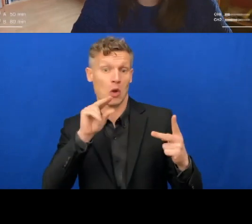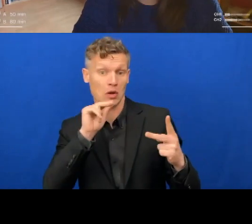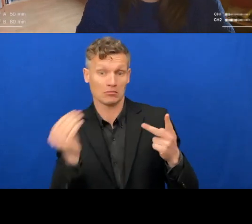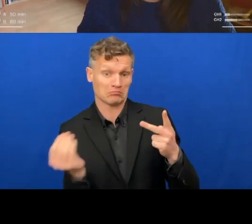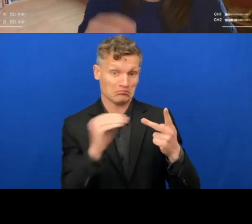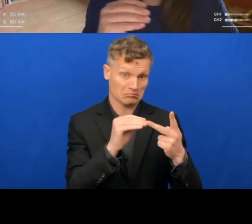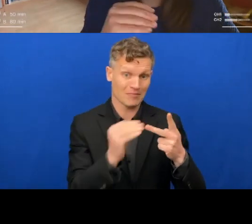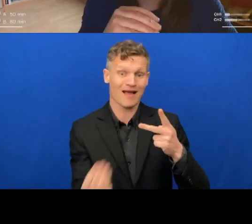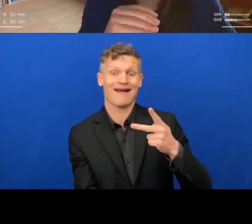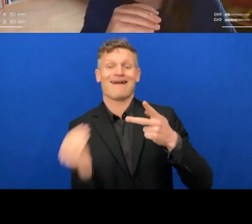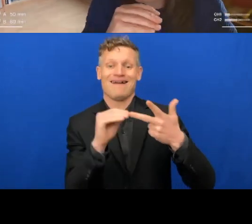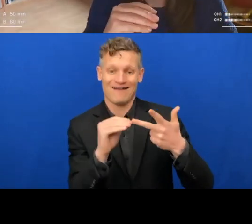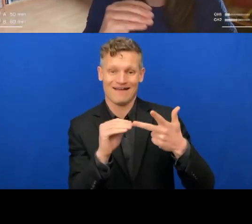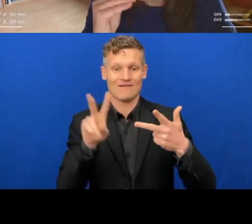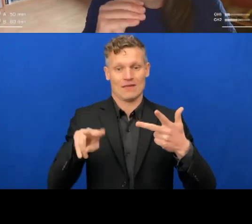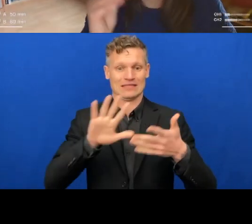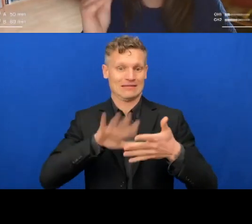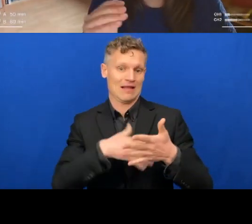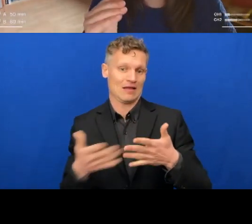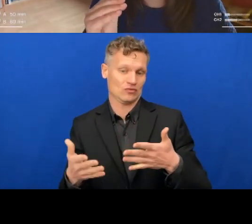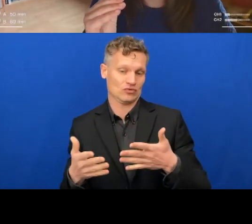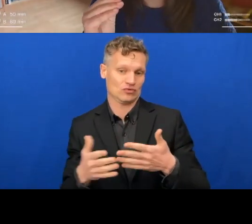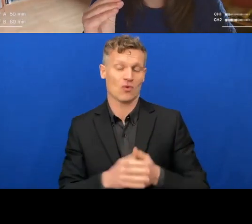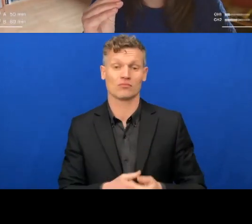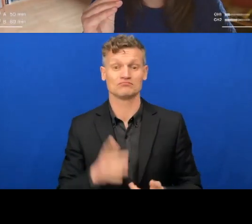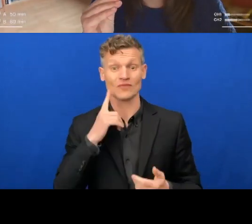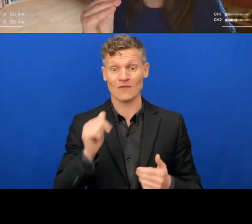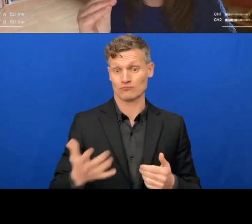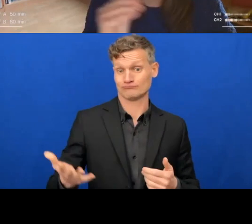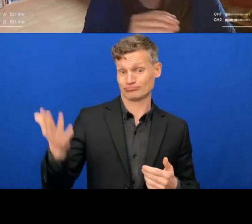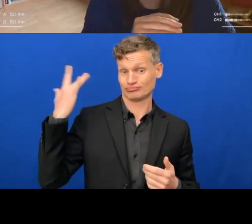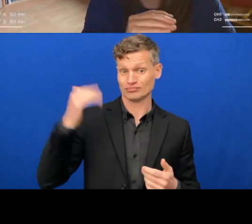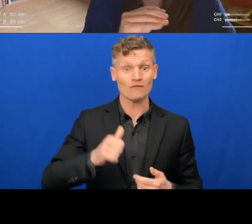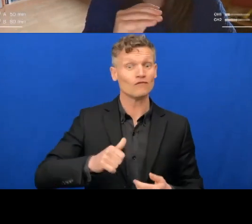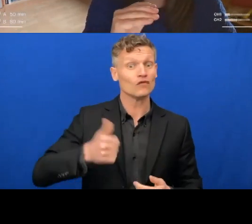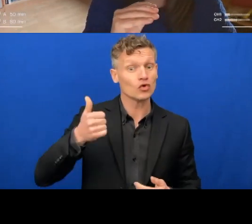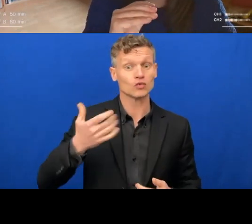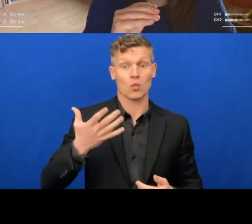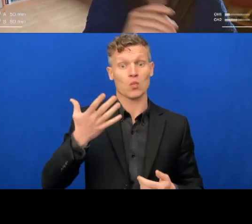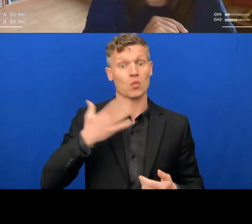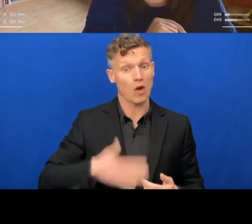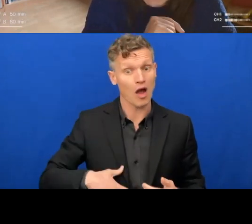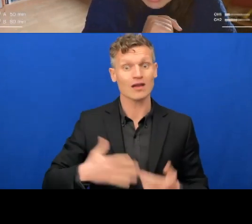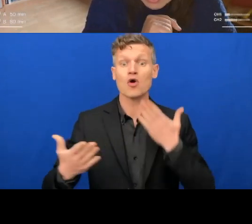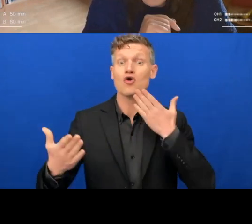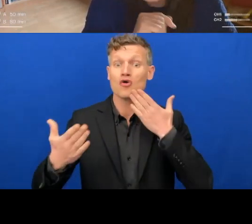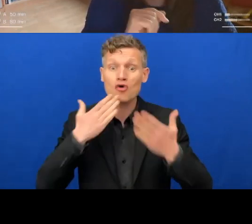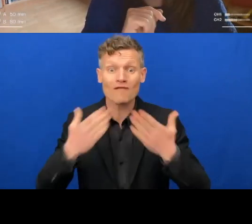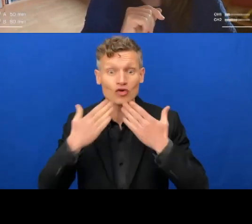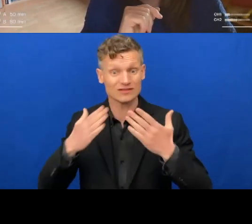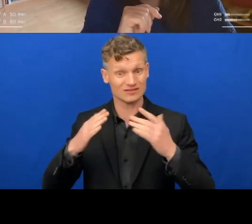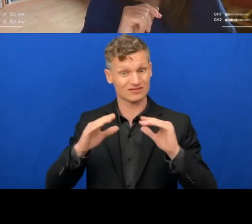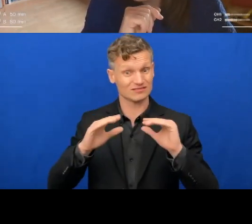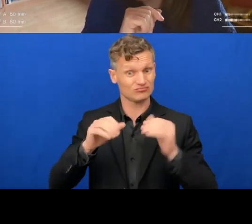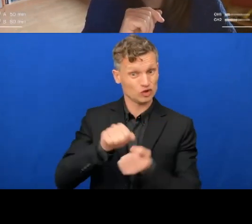signos flamenca. Entonces, lo que nosotros hemos intentado es integrar la lengua de signos flamenca en